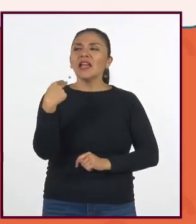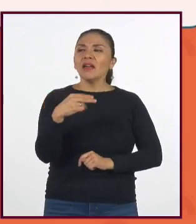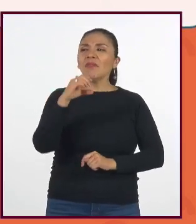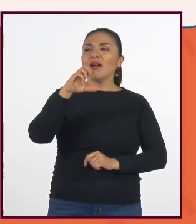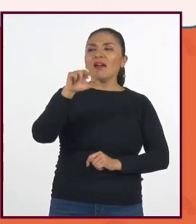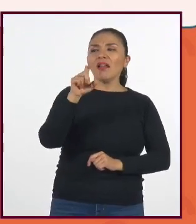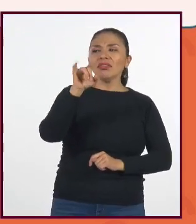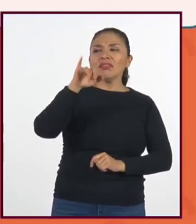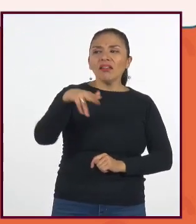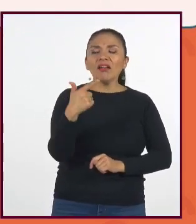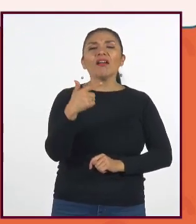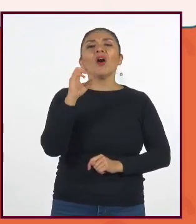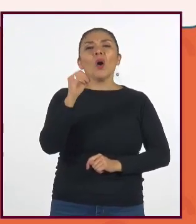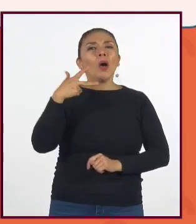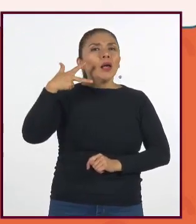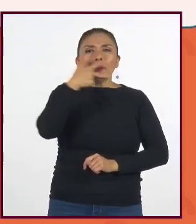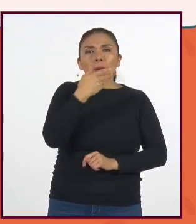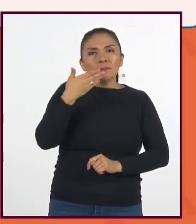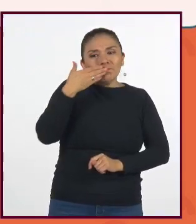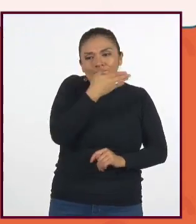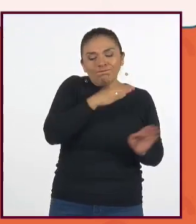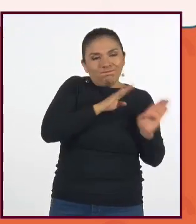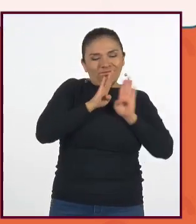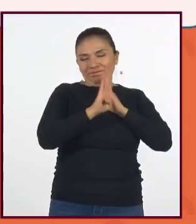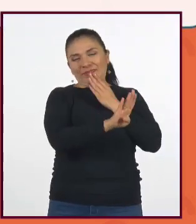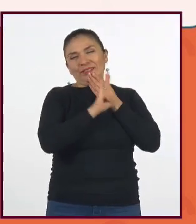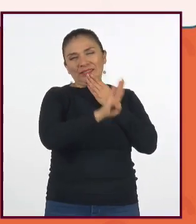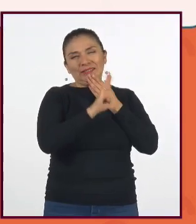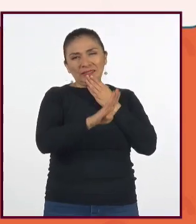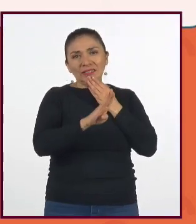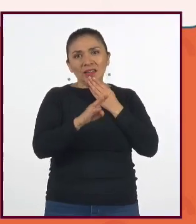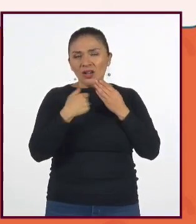síntomas de abstinencia, donde al no consumirla se sienten peor.